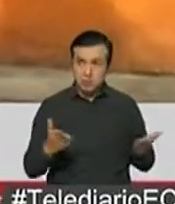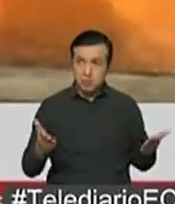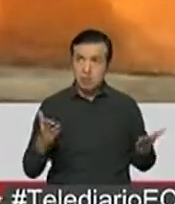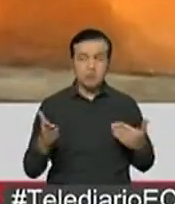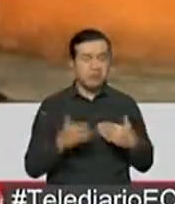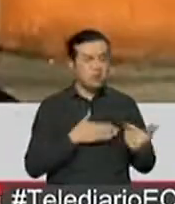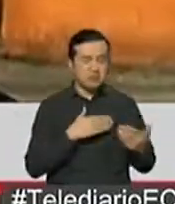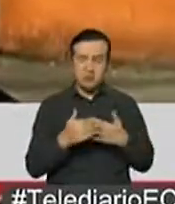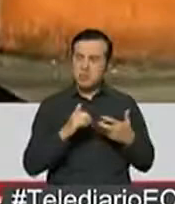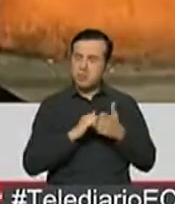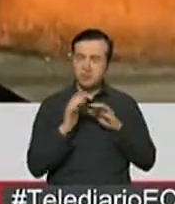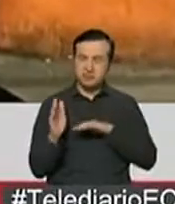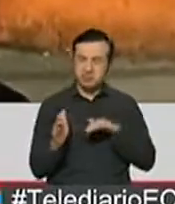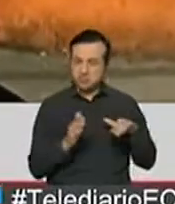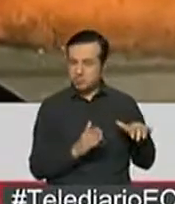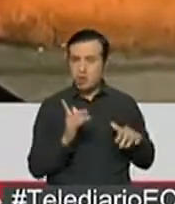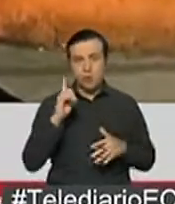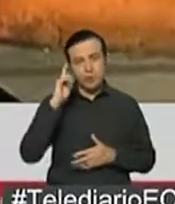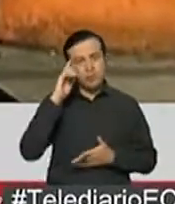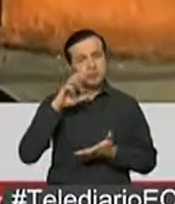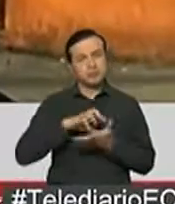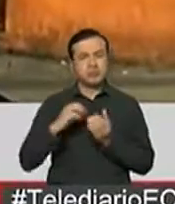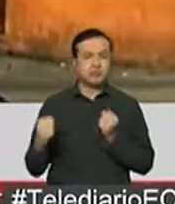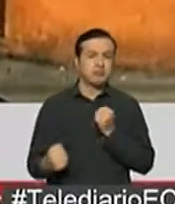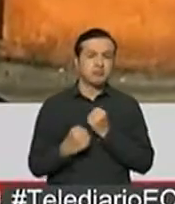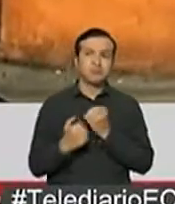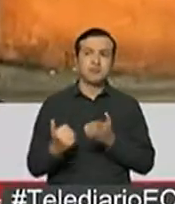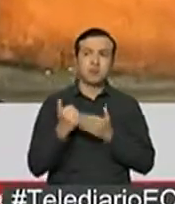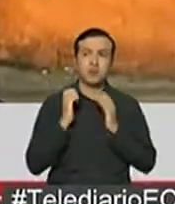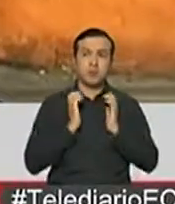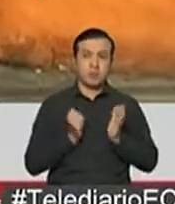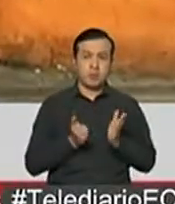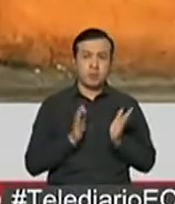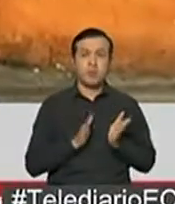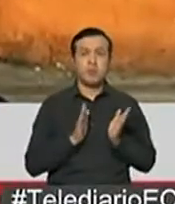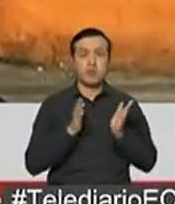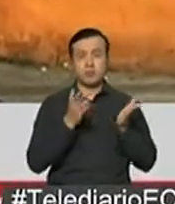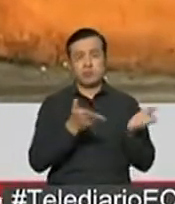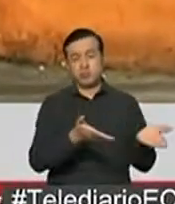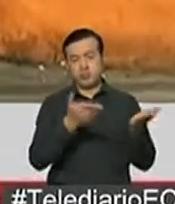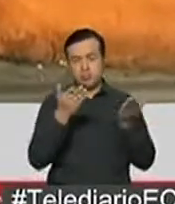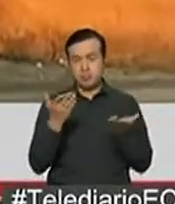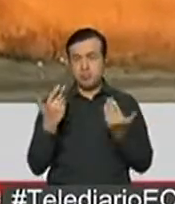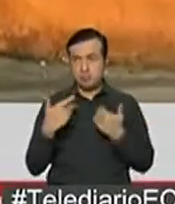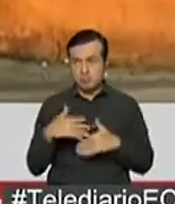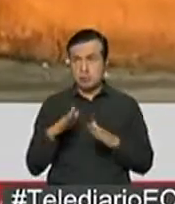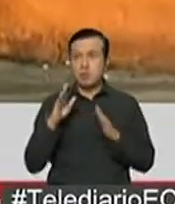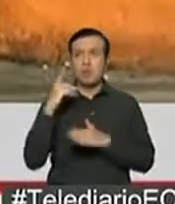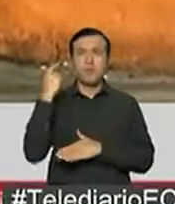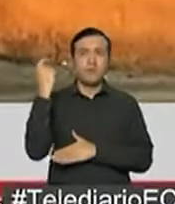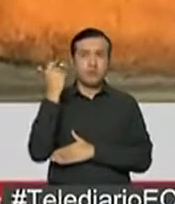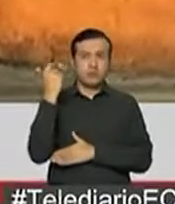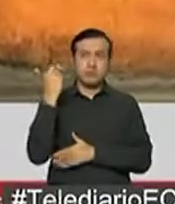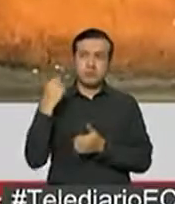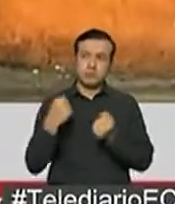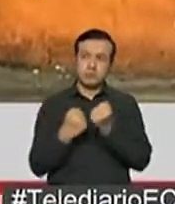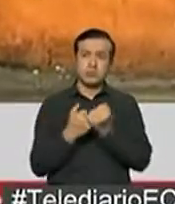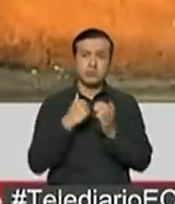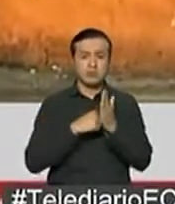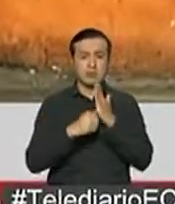superar la jornada y la gobernación no nos ayudaron a sacar los cuerpos de la morgue y han venido fundaciones y el